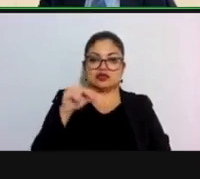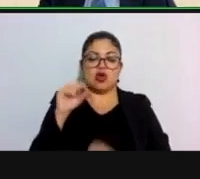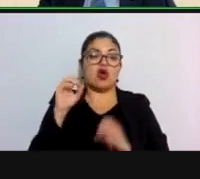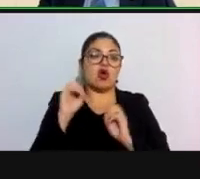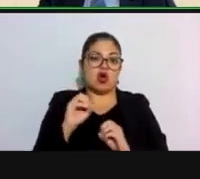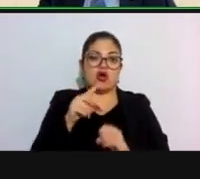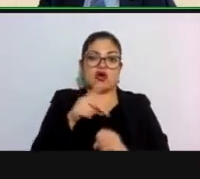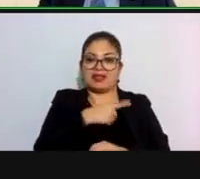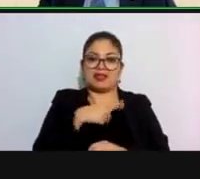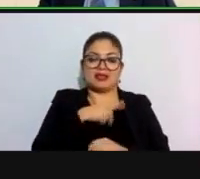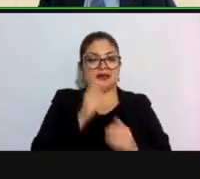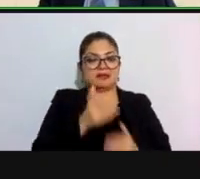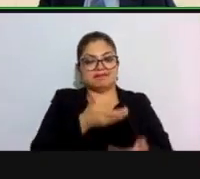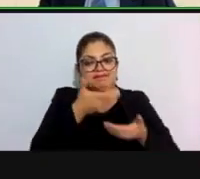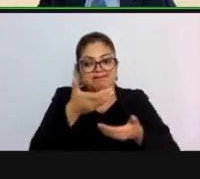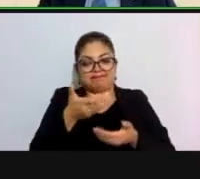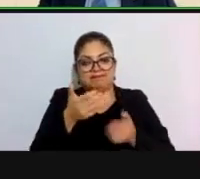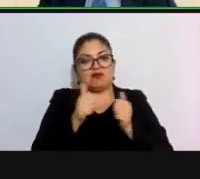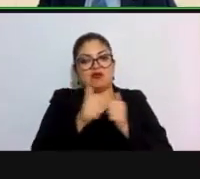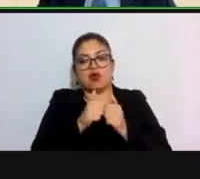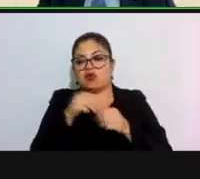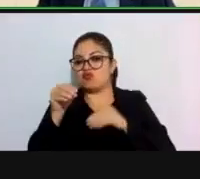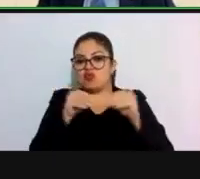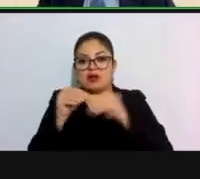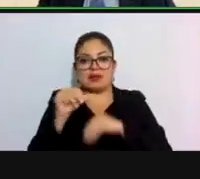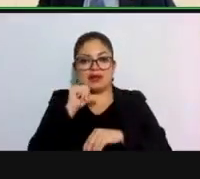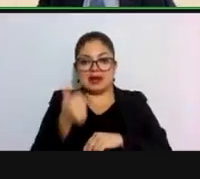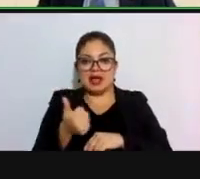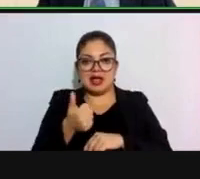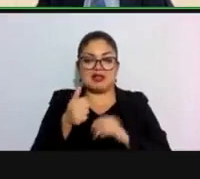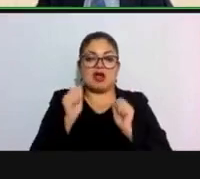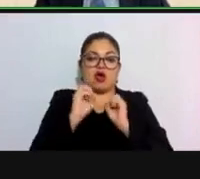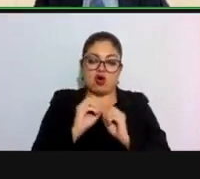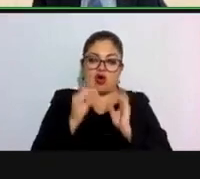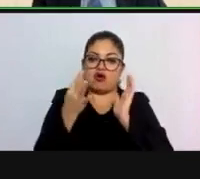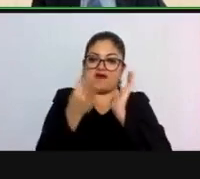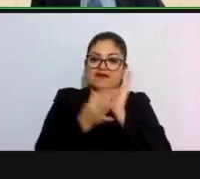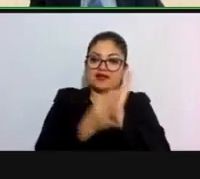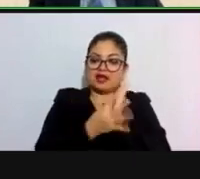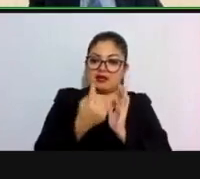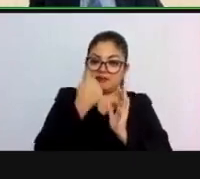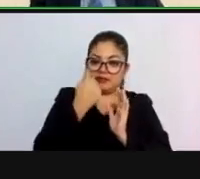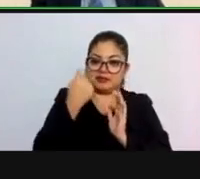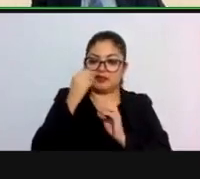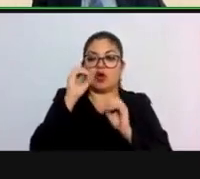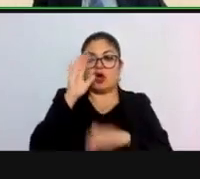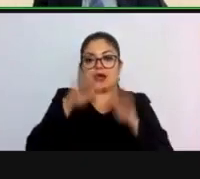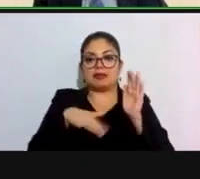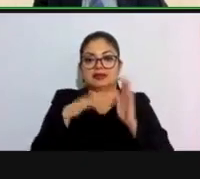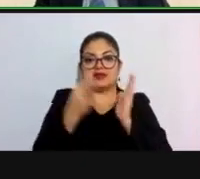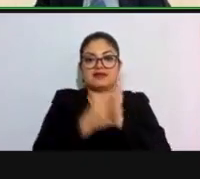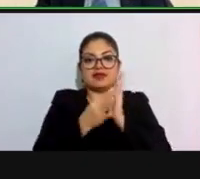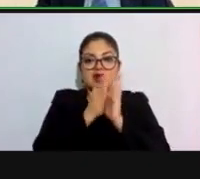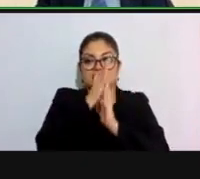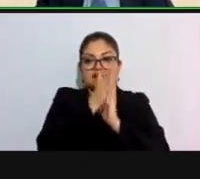la colocación de uno o varios tornillos y en ocasiones placas metálicas. Es importante